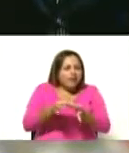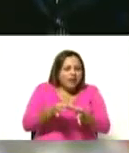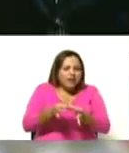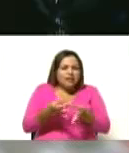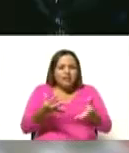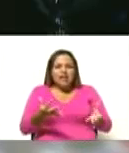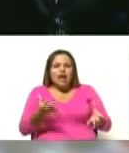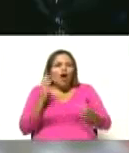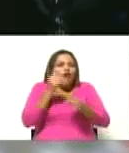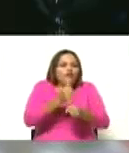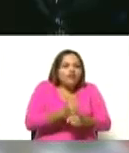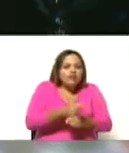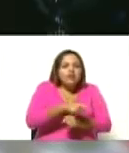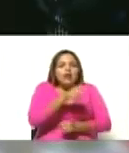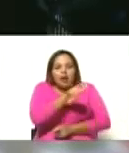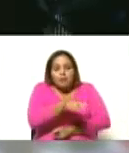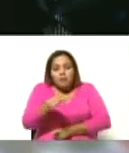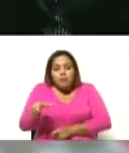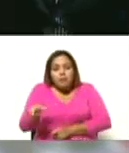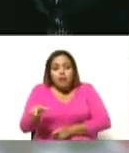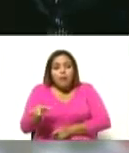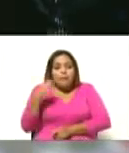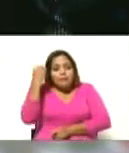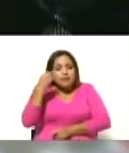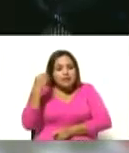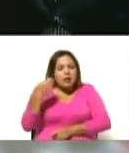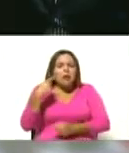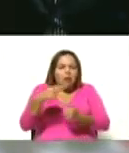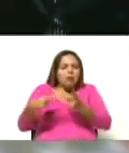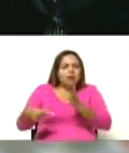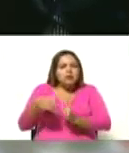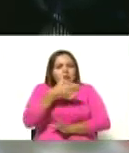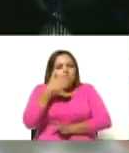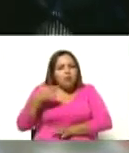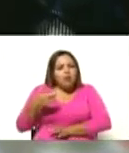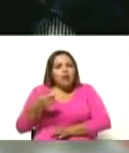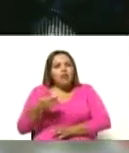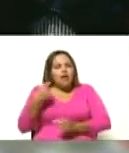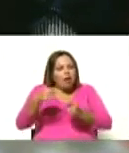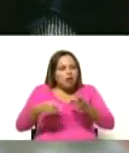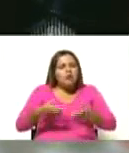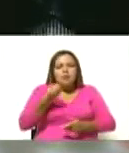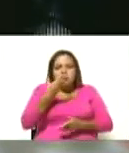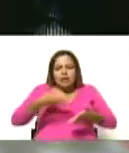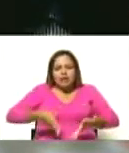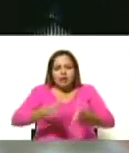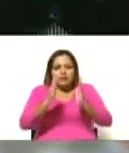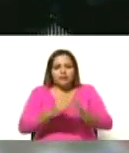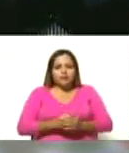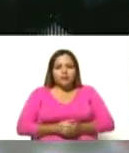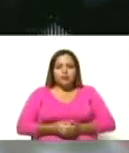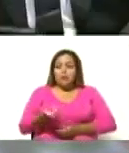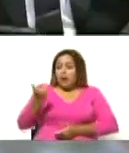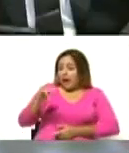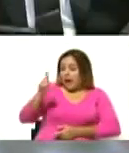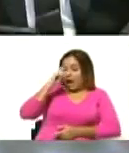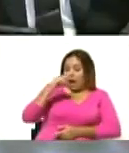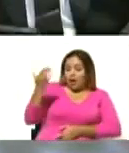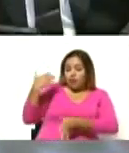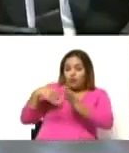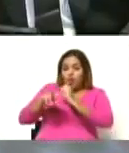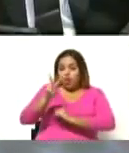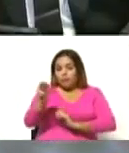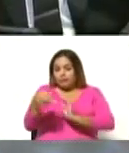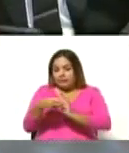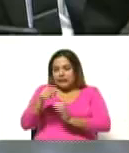a la confianza en que las cosas van a mejorar, que va a pasar algo, que las cosas están bien encaminadas. Cuando estábamos en el 2017,